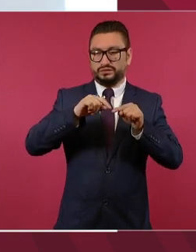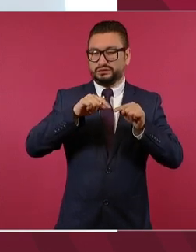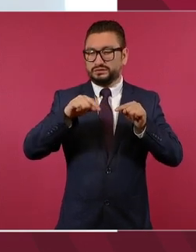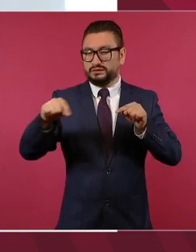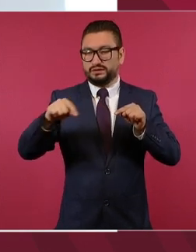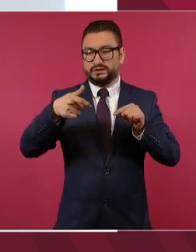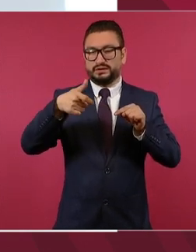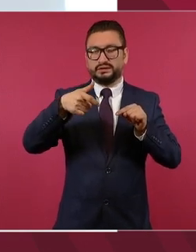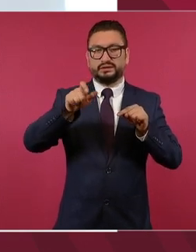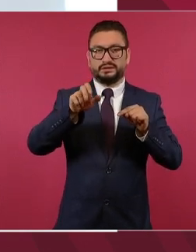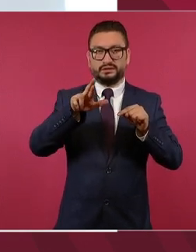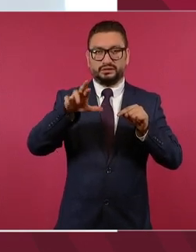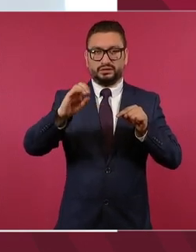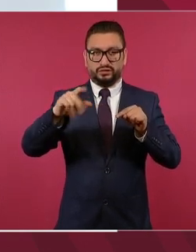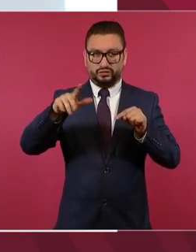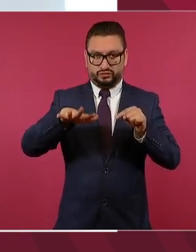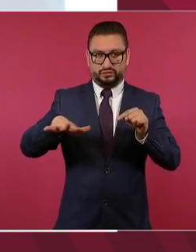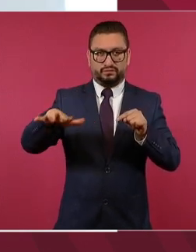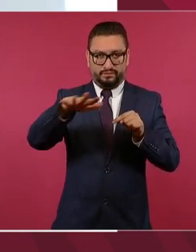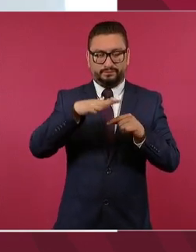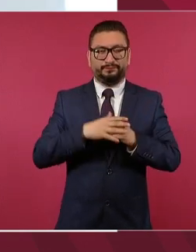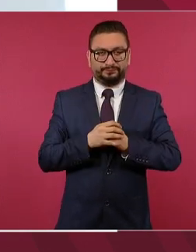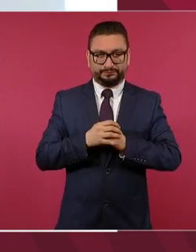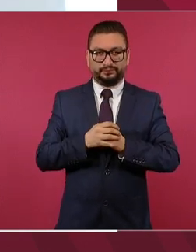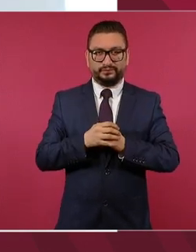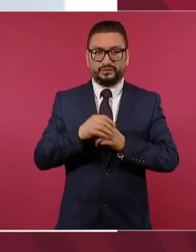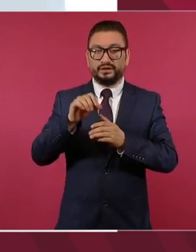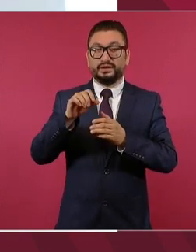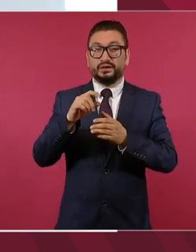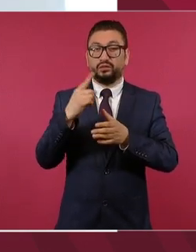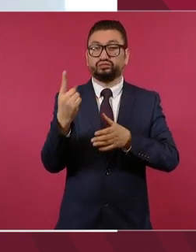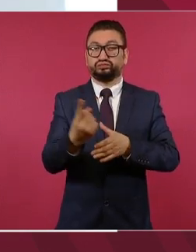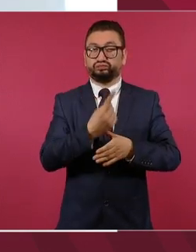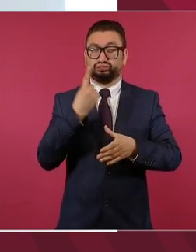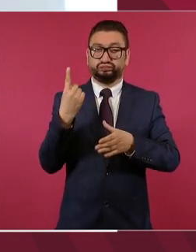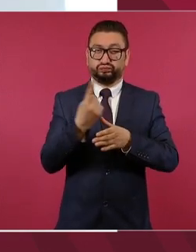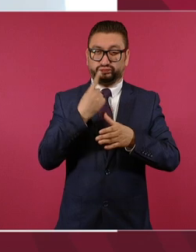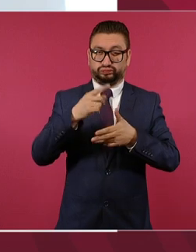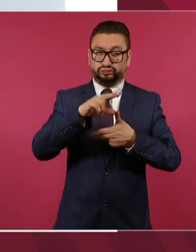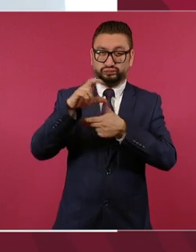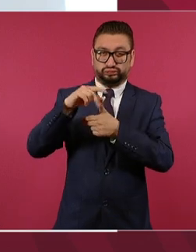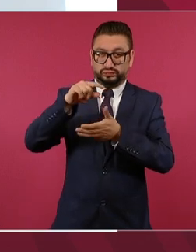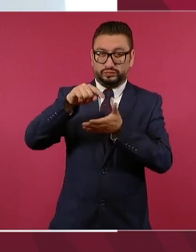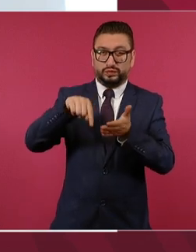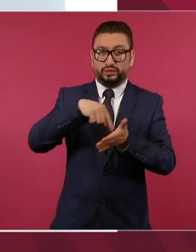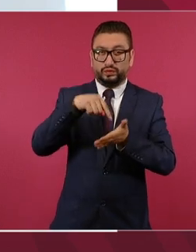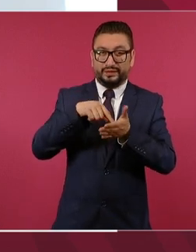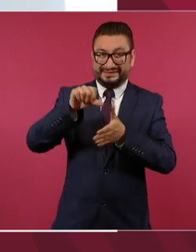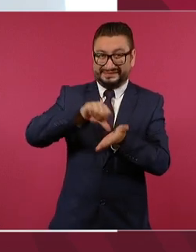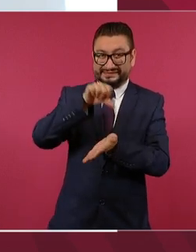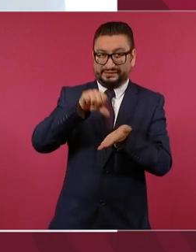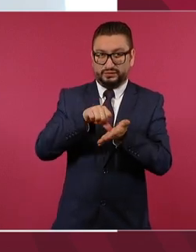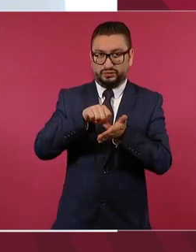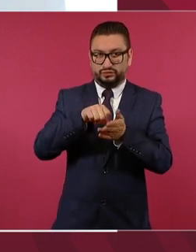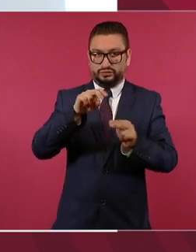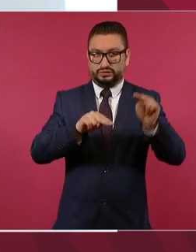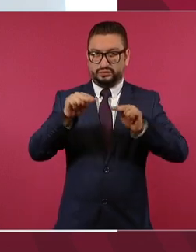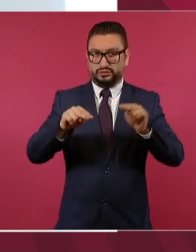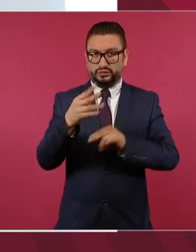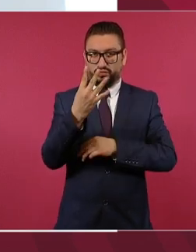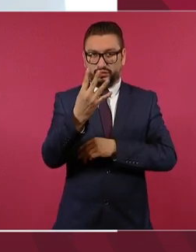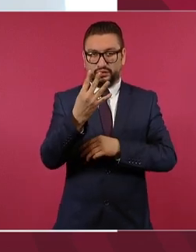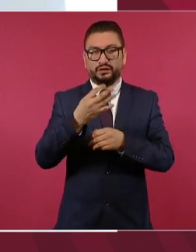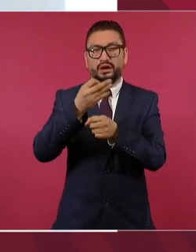del territorio nacional. El centro del huracán Beryl es de categoría 4 y se localiza en